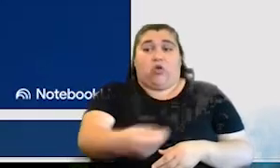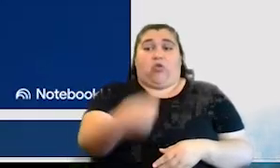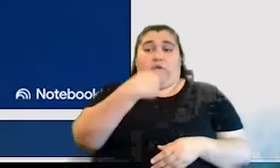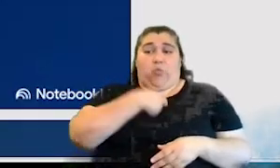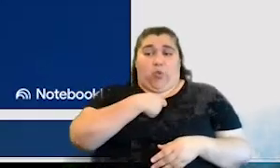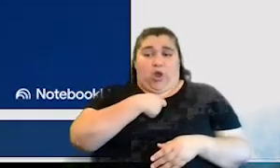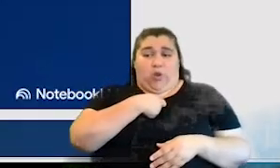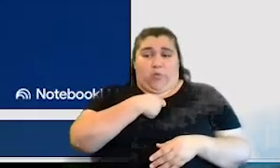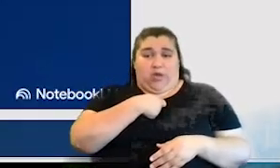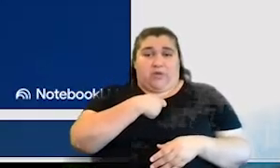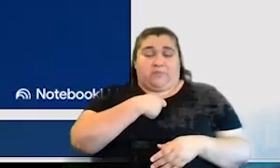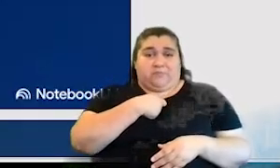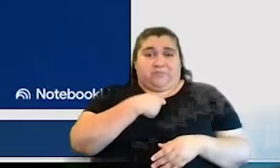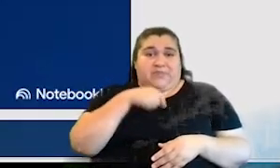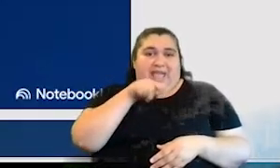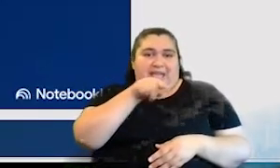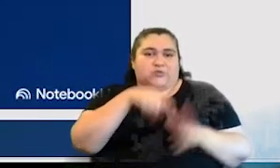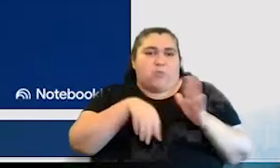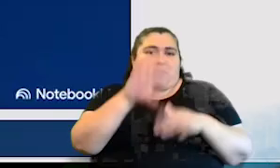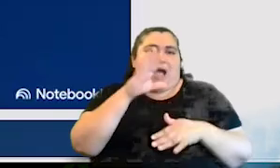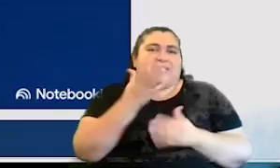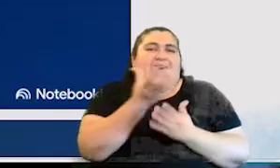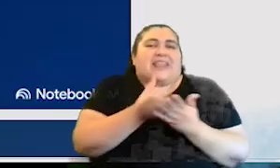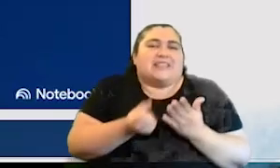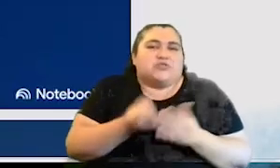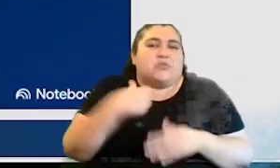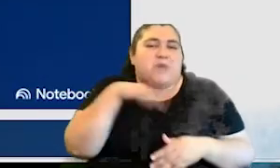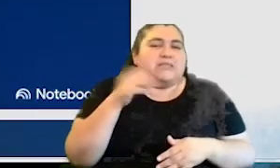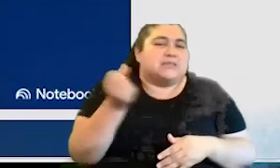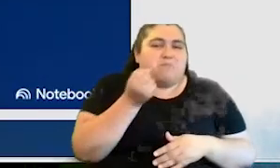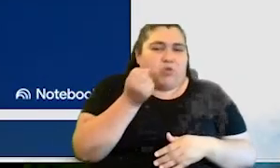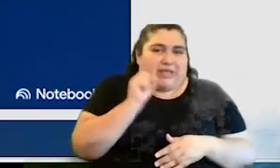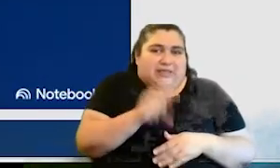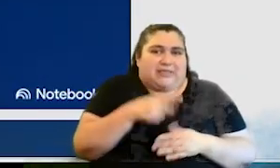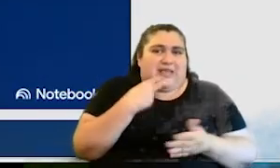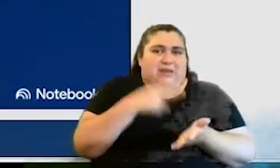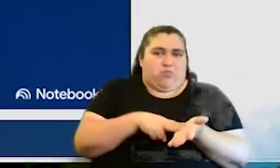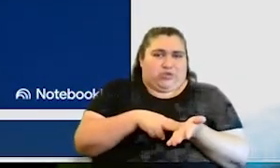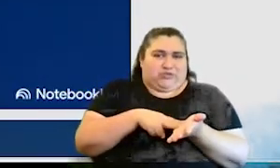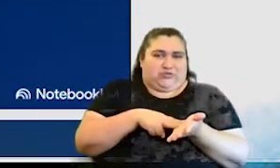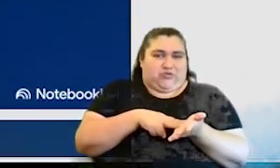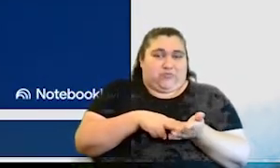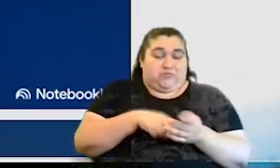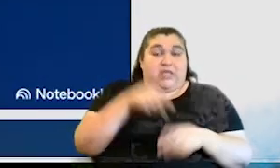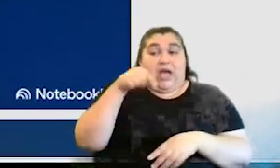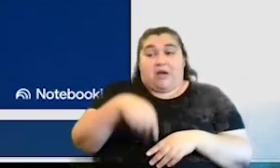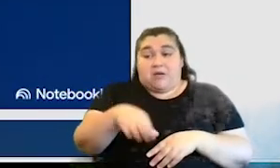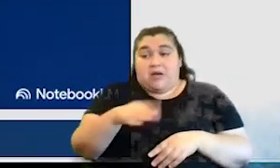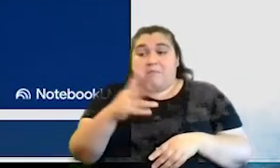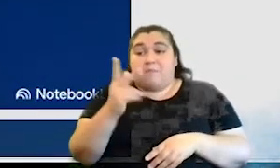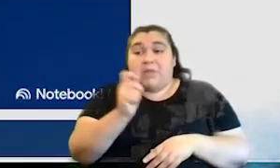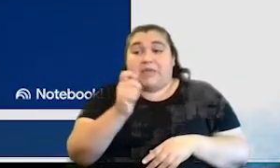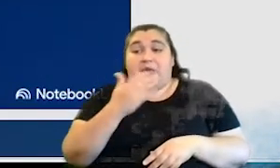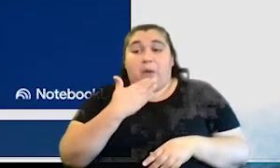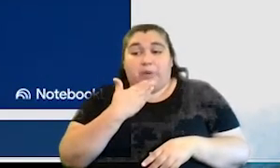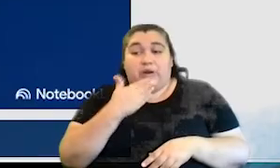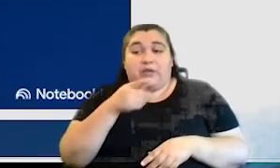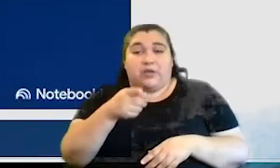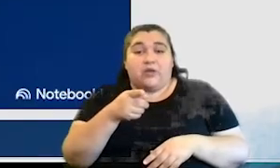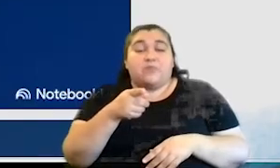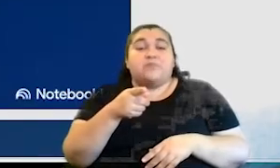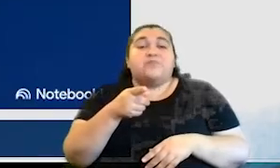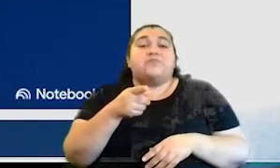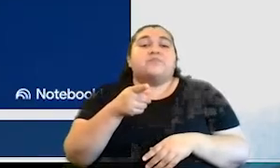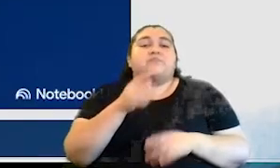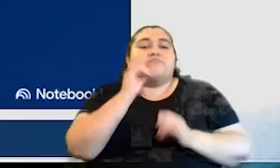fondo se realiza la retención más importante del impuesto. Ahora, en el mes de abril, el empleador combina todos